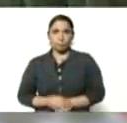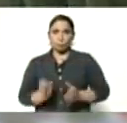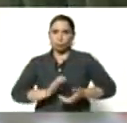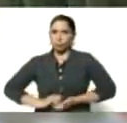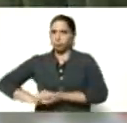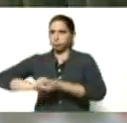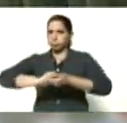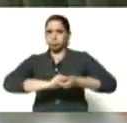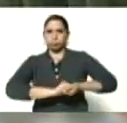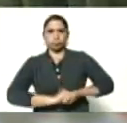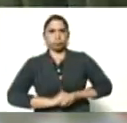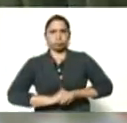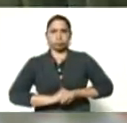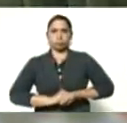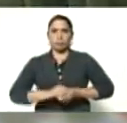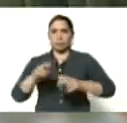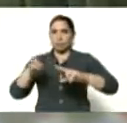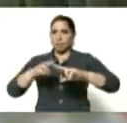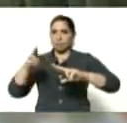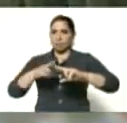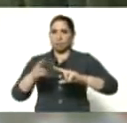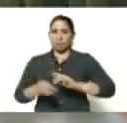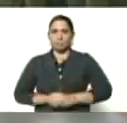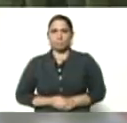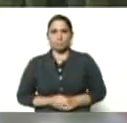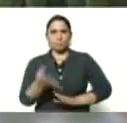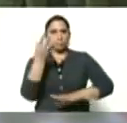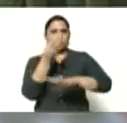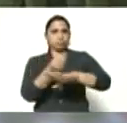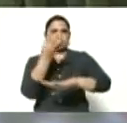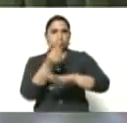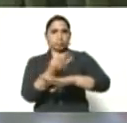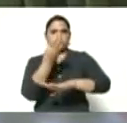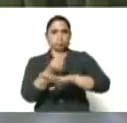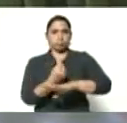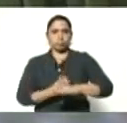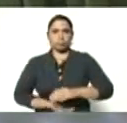Trujillo, Táchira, Maturín,